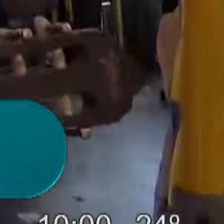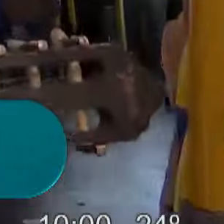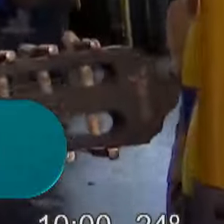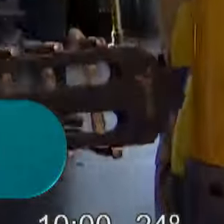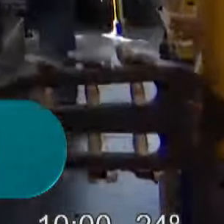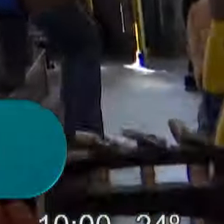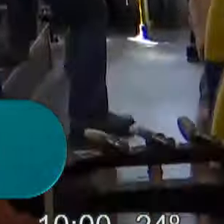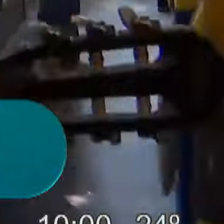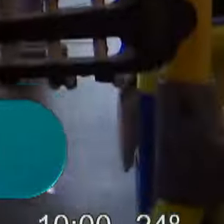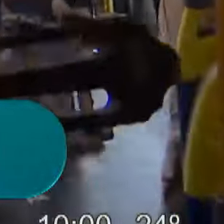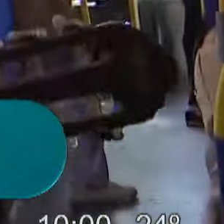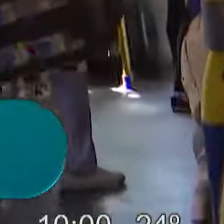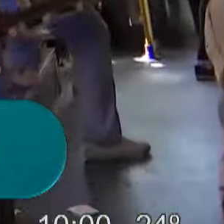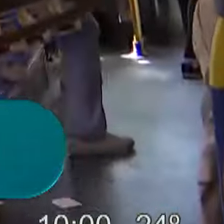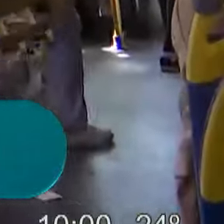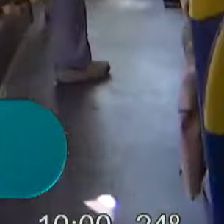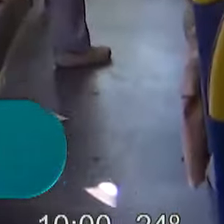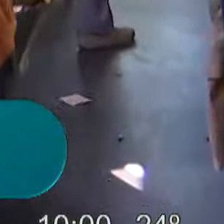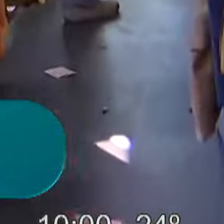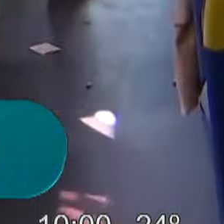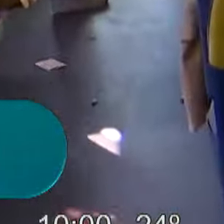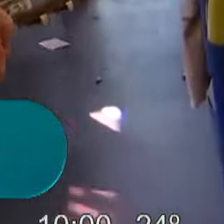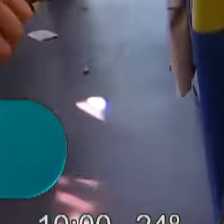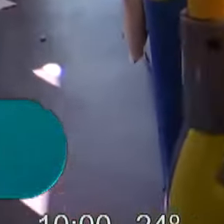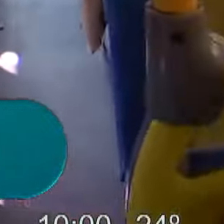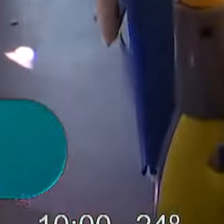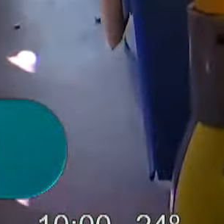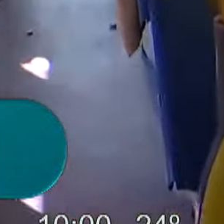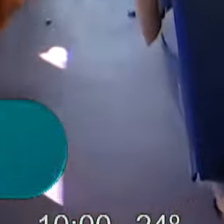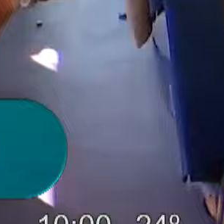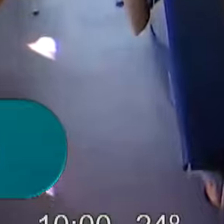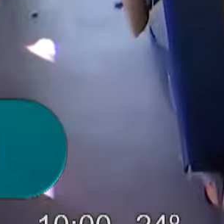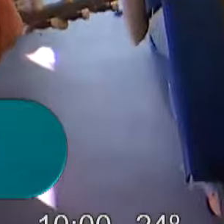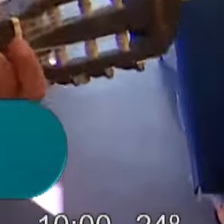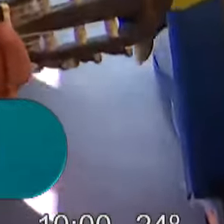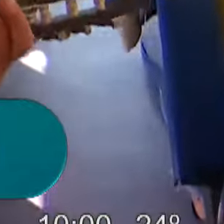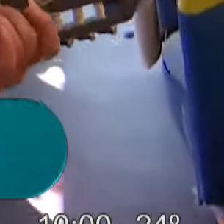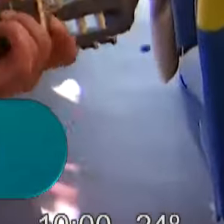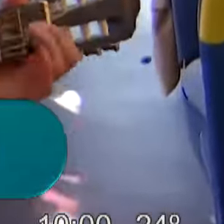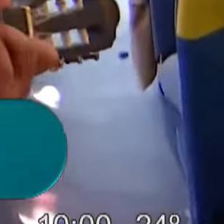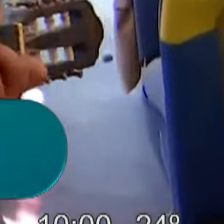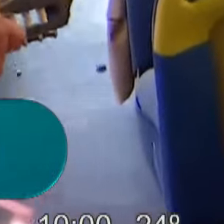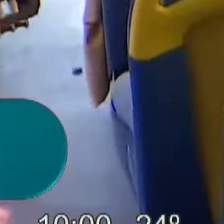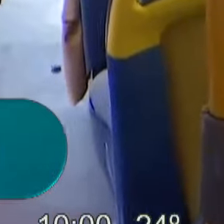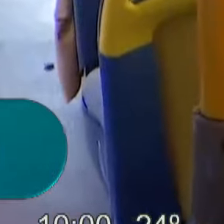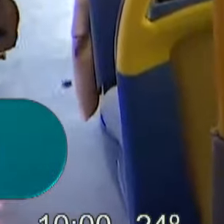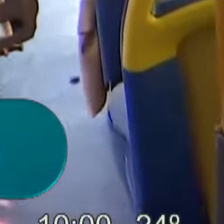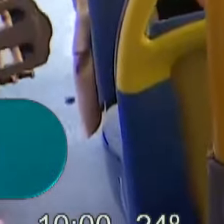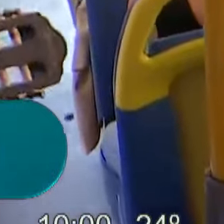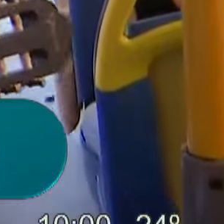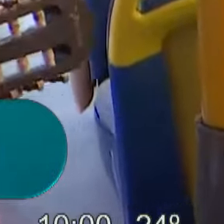Y cuando canto las mujeres se alteran. Tremenda cola, una pila, gente afuera. Llegué con los demonios. Y esto dice, familia, así,